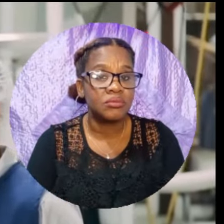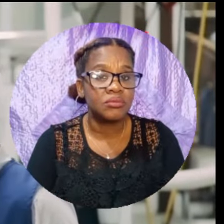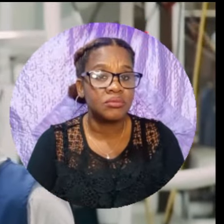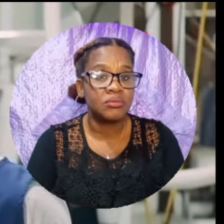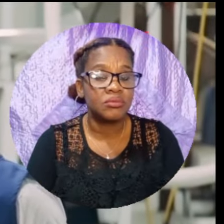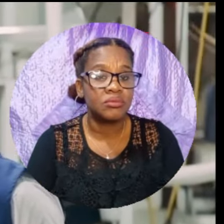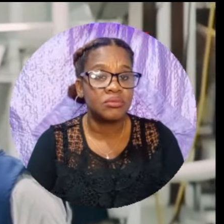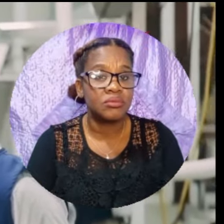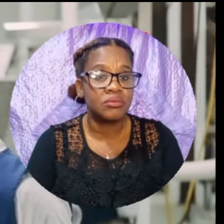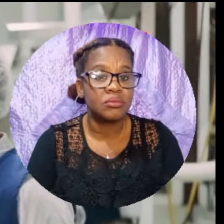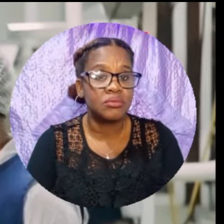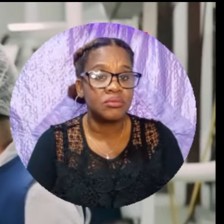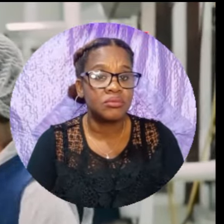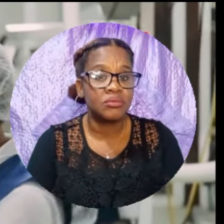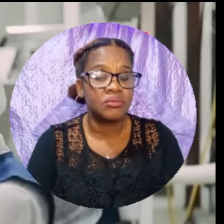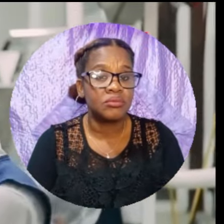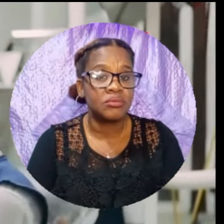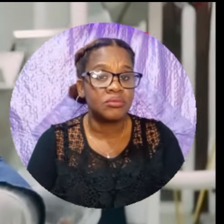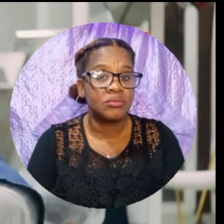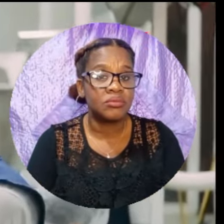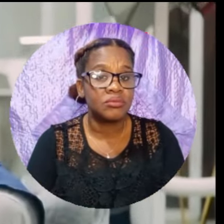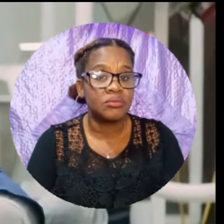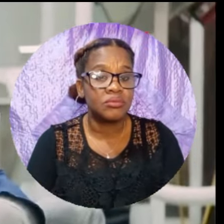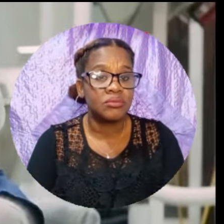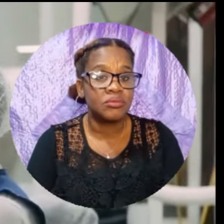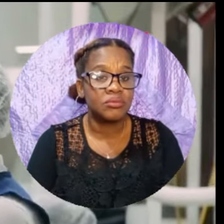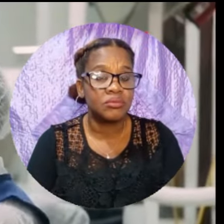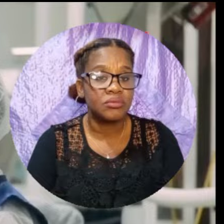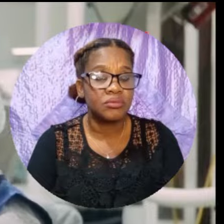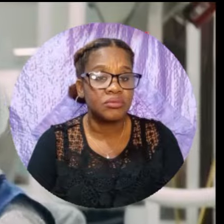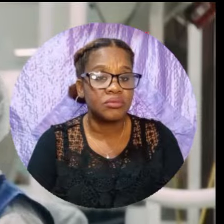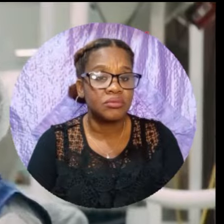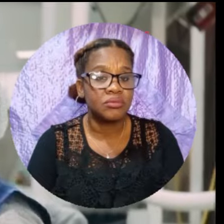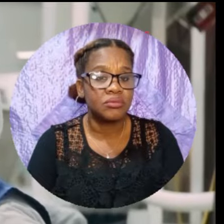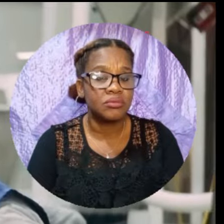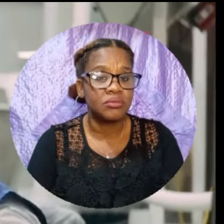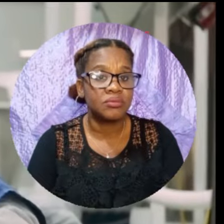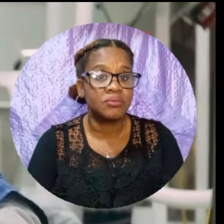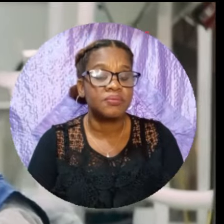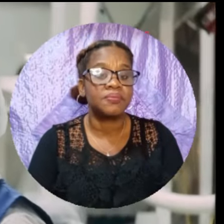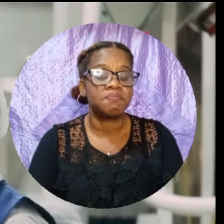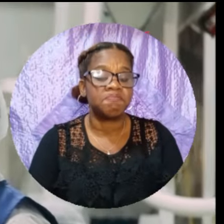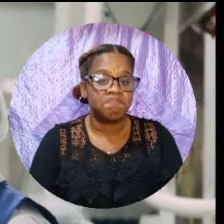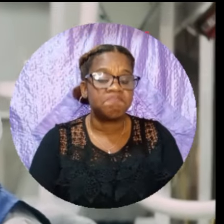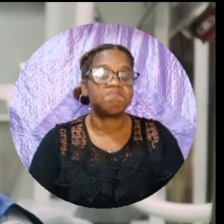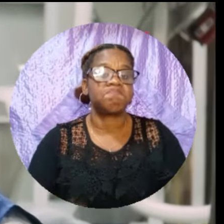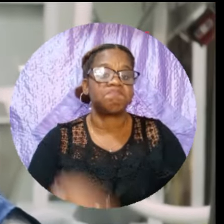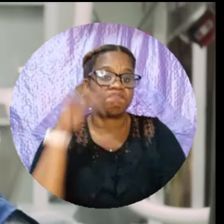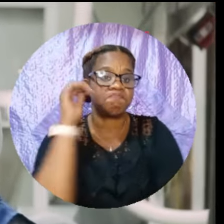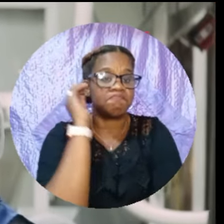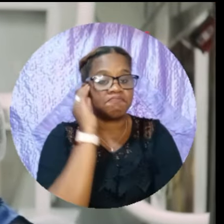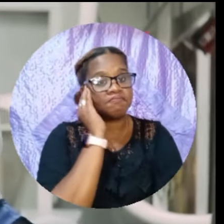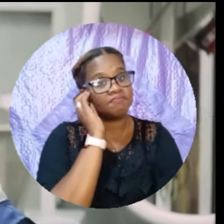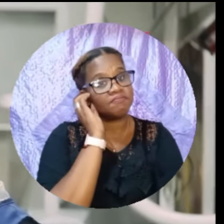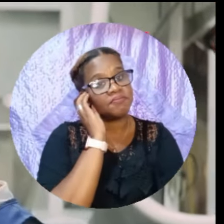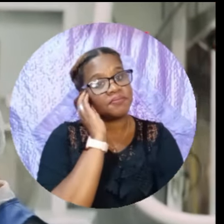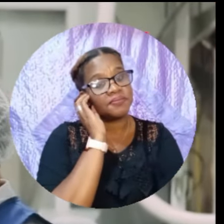ahora. Muchísimas gracias por recibirlo. Gracias a ustedes por venir a visitarlo. Estamos muy complacidos por este recorrido que hemos hecho.